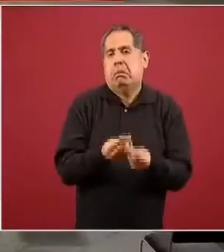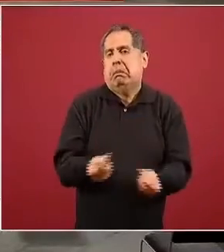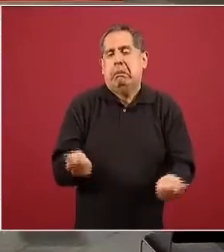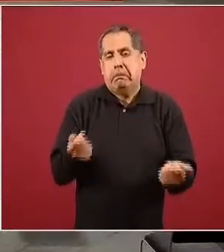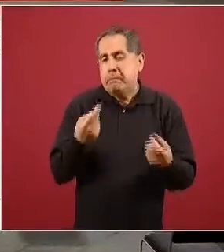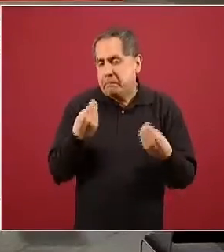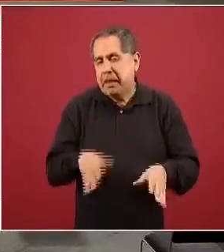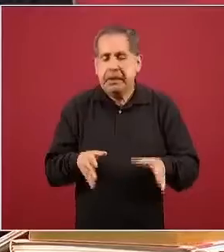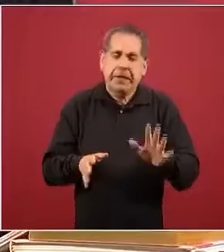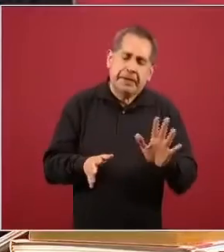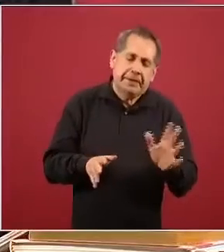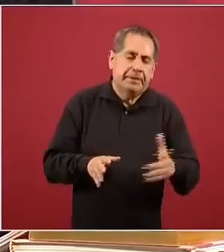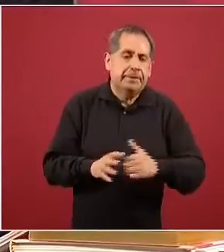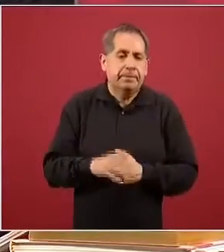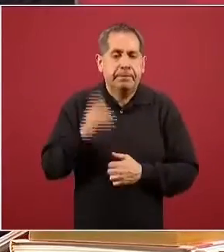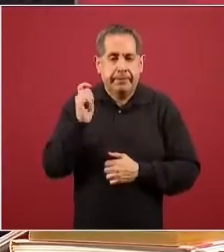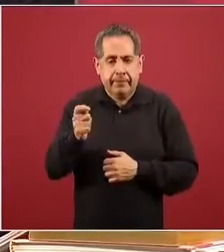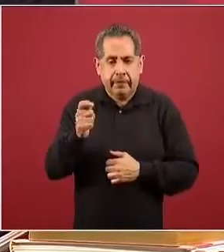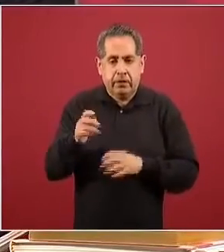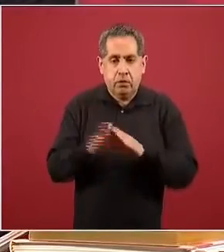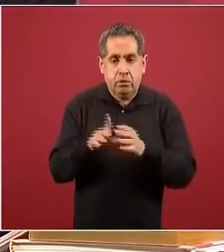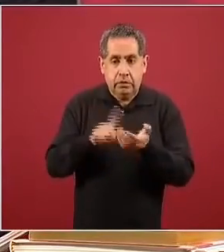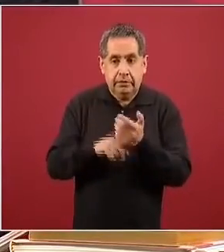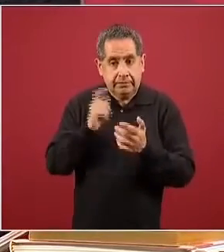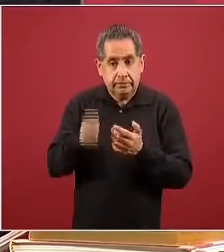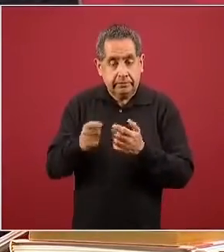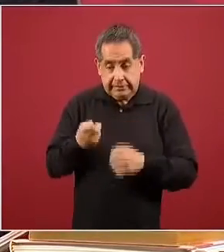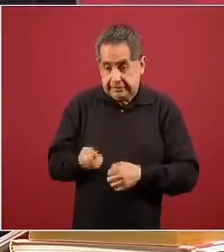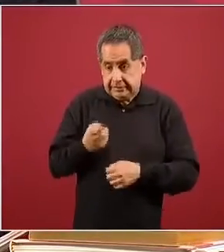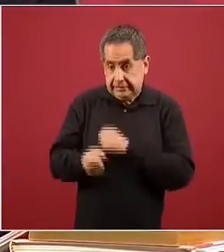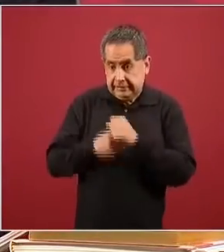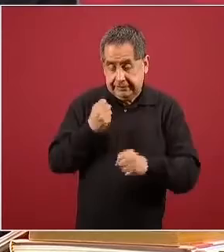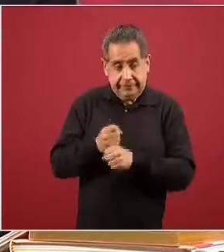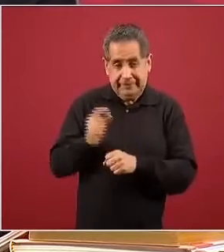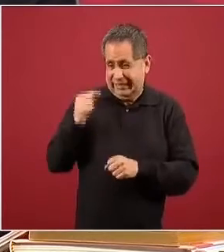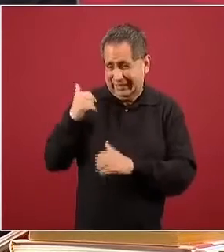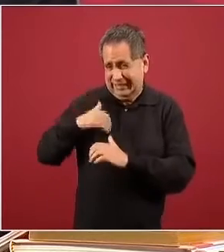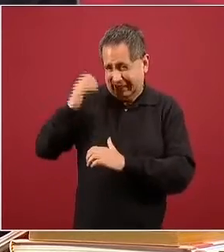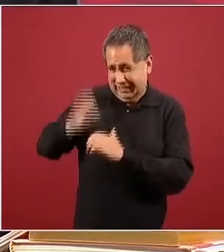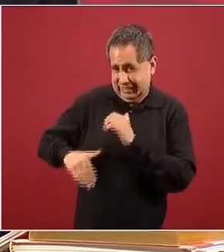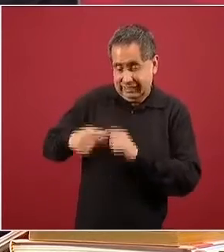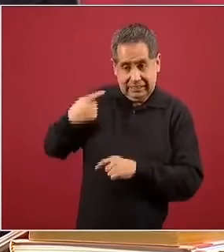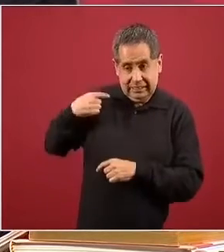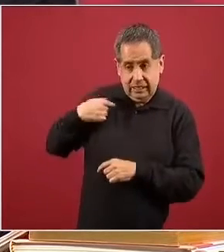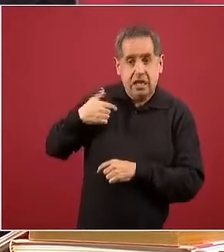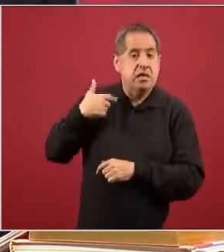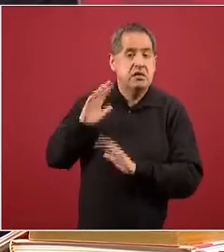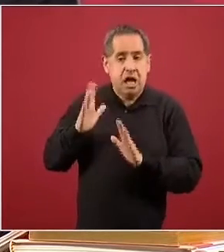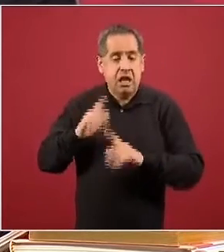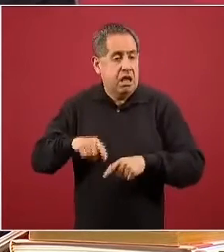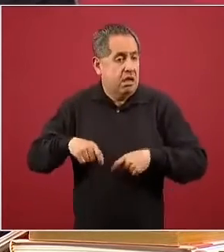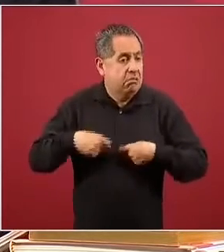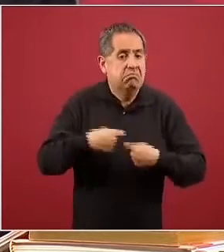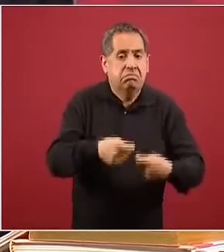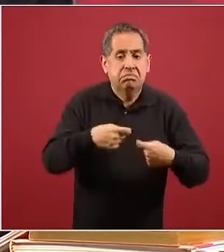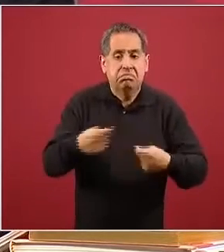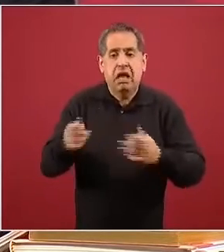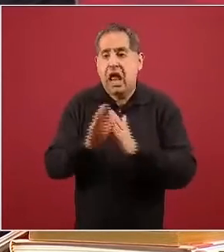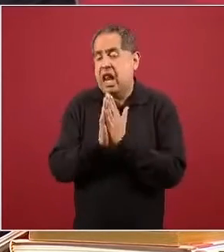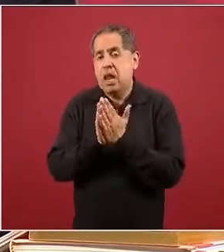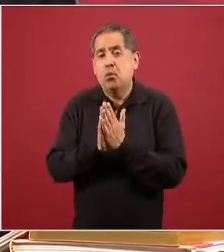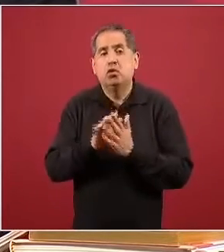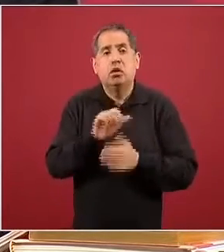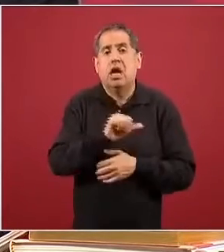absolutamente. Entonces, en este caso, en este año escolar que acaba de terminar, se les dieron